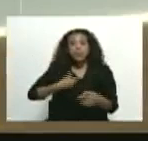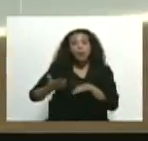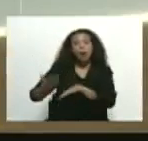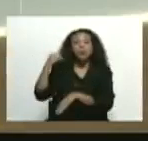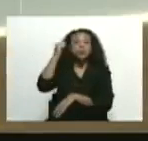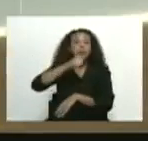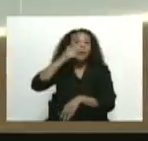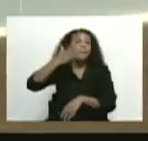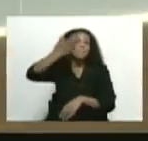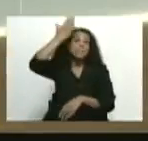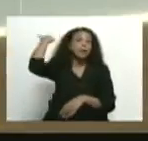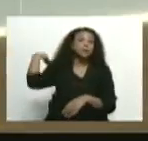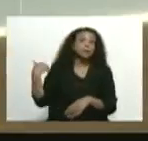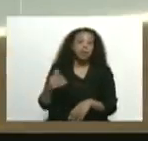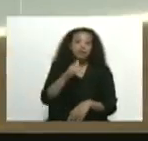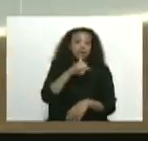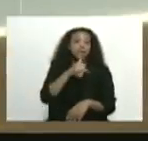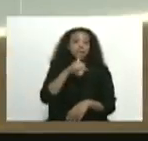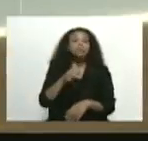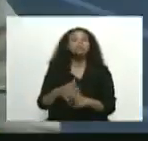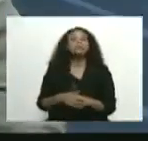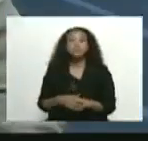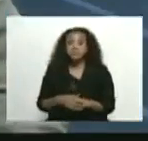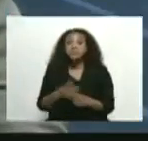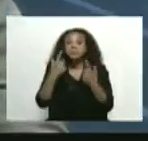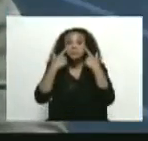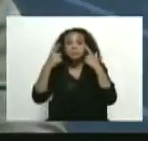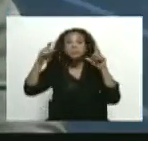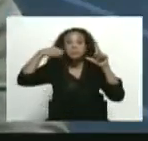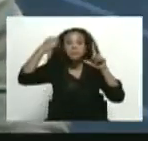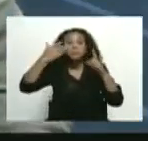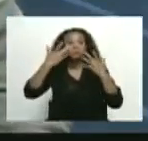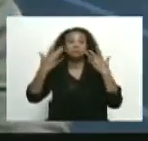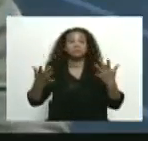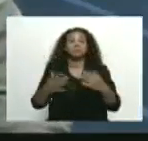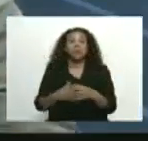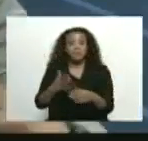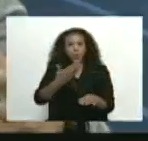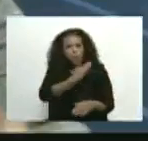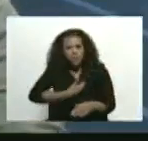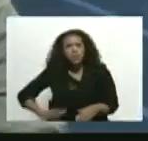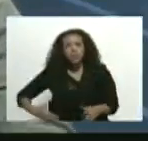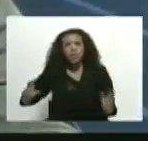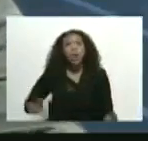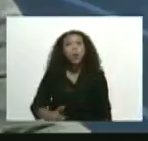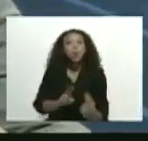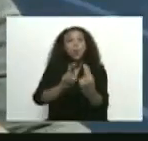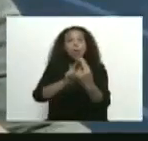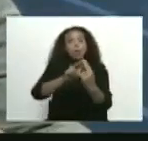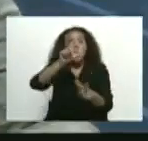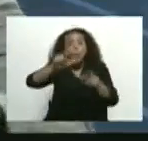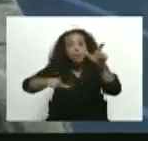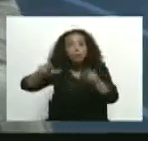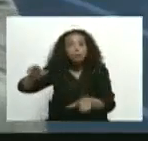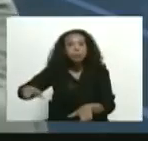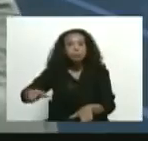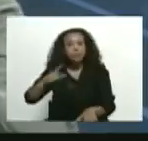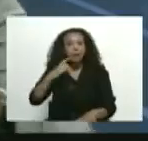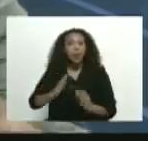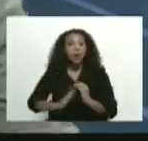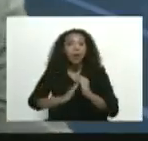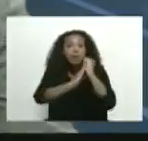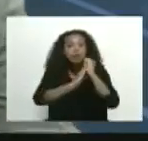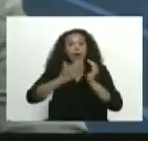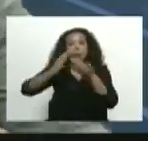sábado que yo le envié exquisito, y veíamos ahí las imágenes. Y yo le decía, presidente, el encuentro directo, que esos líderes